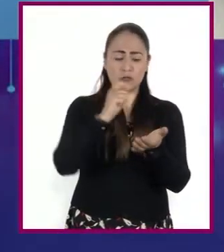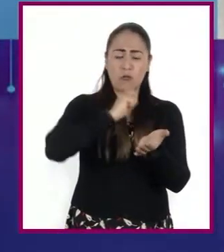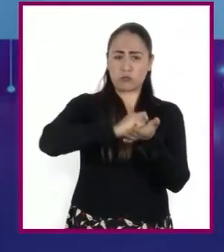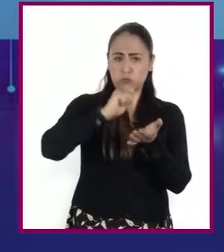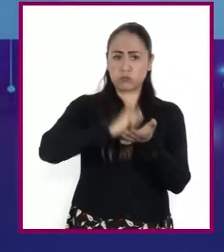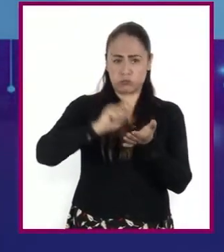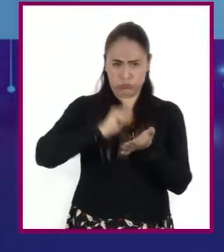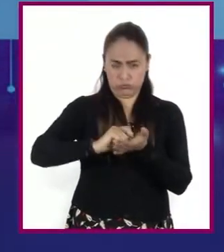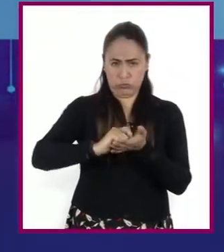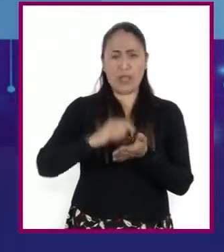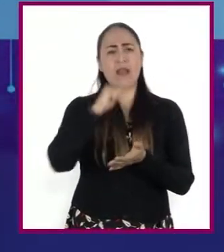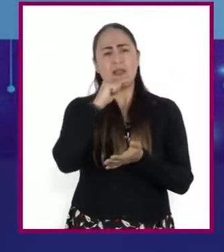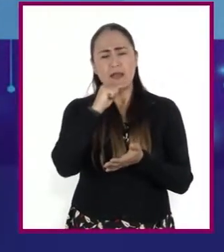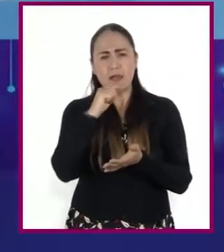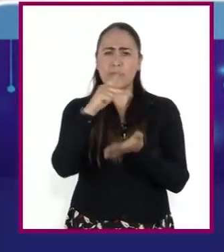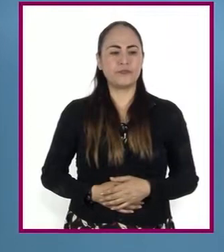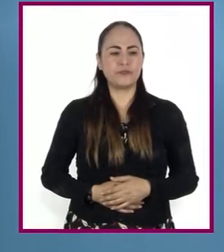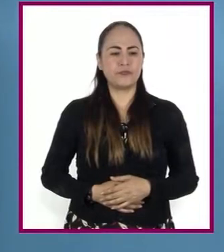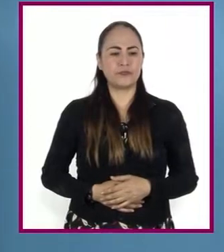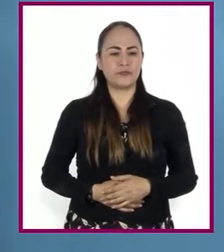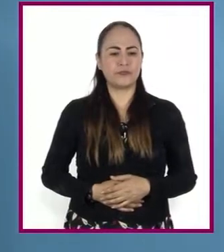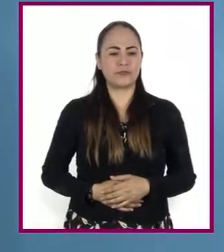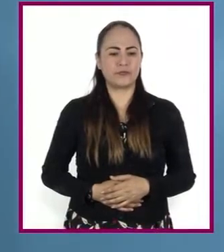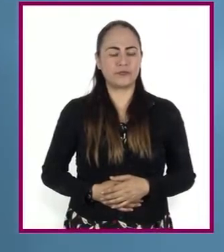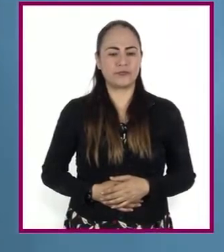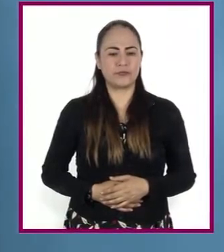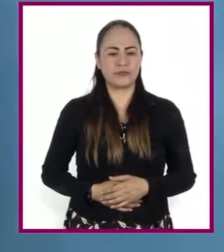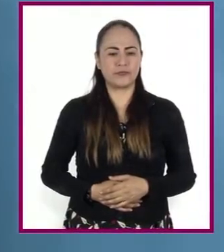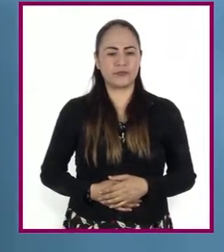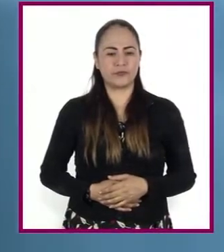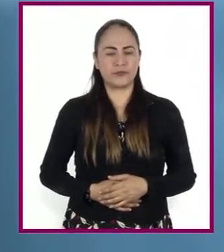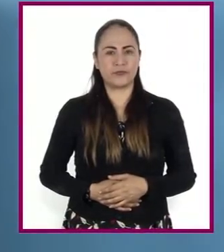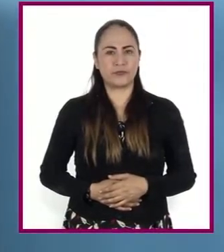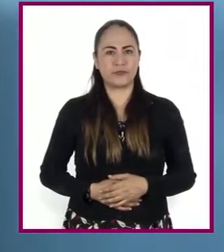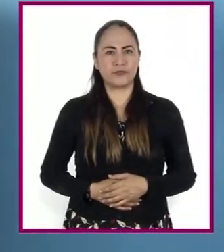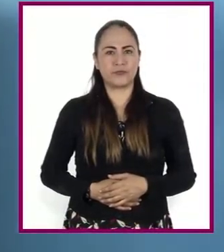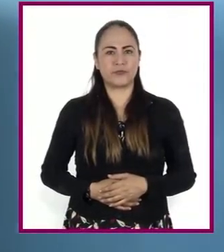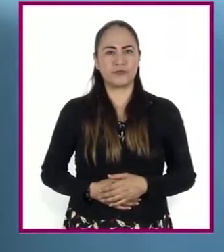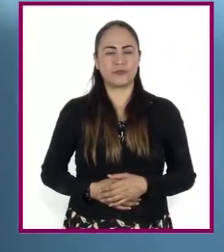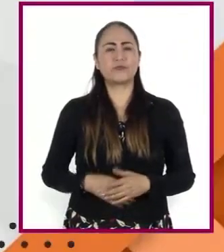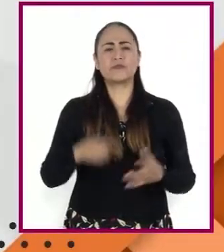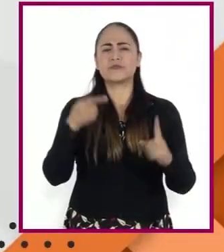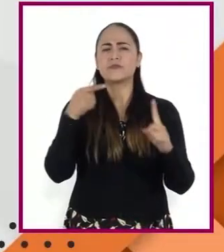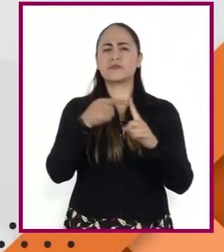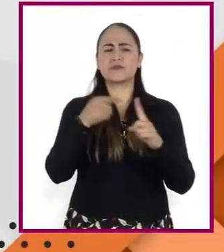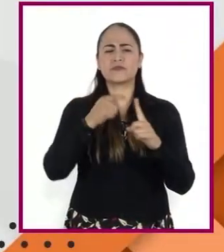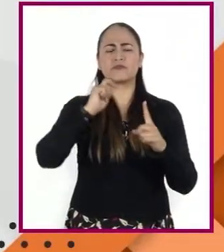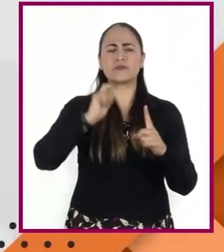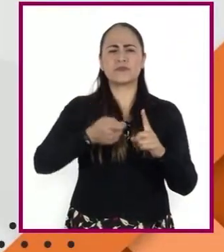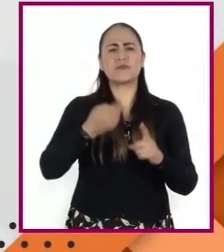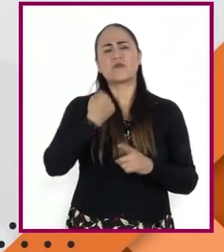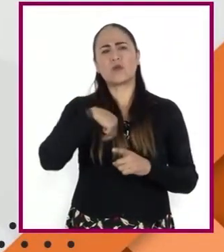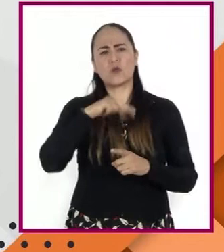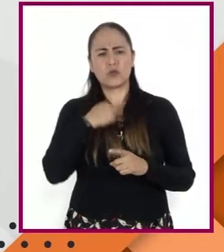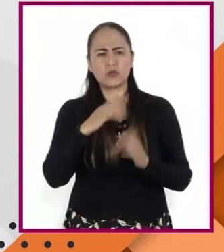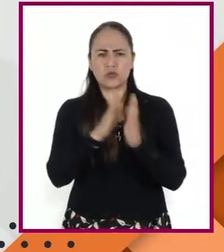anotaciones, lápiz o bolígrafo y su libro de texto. ¿Están listas y listos? ¡Comencemos!